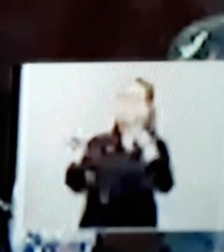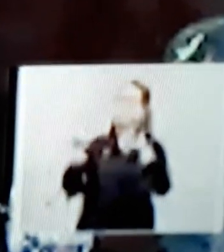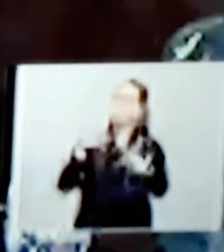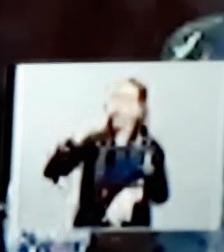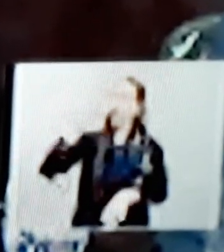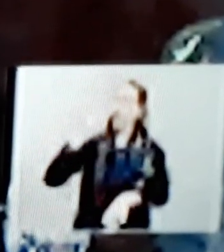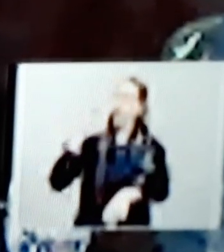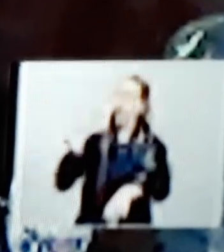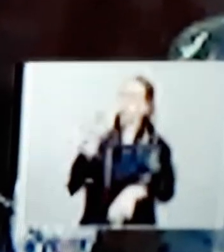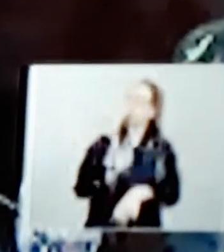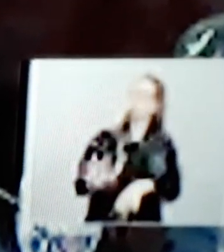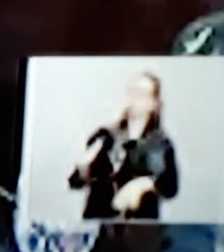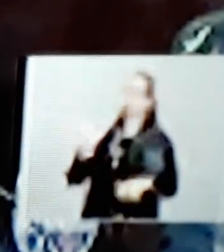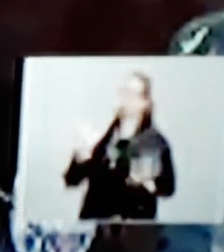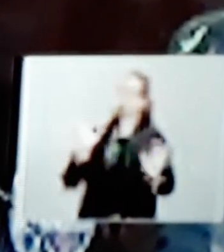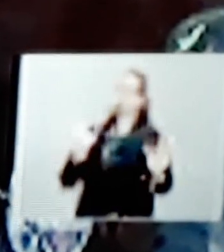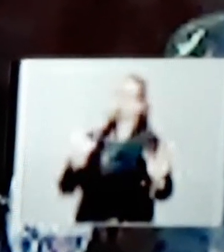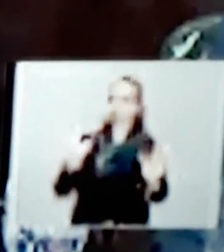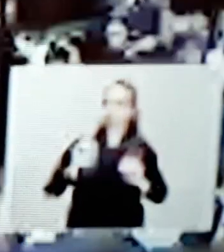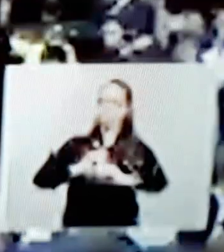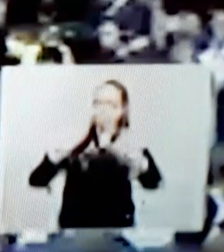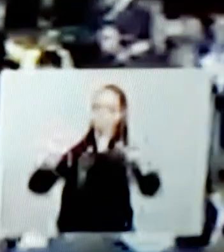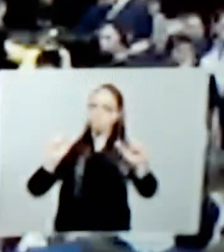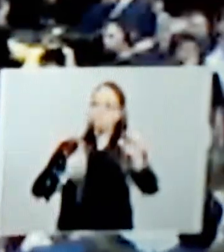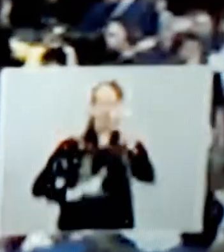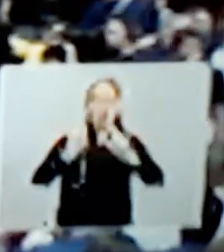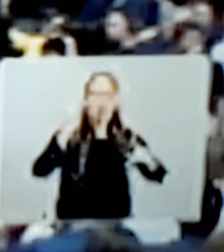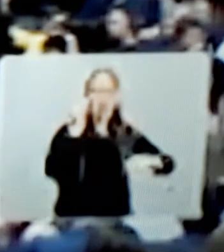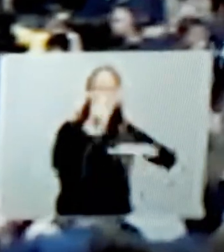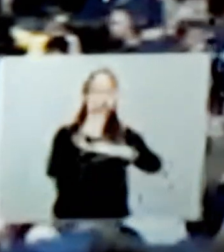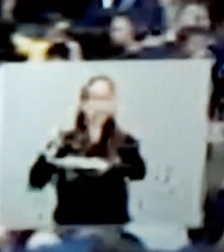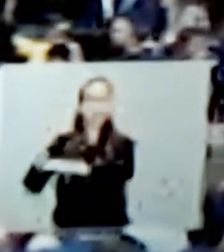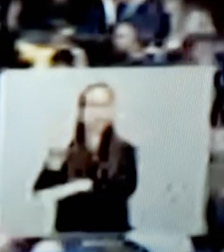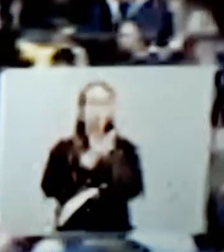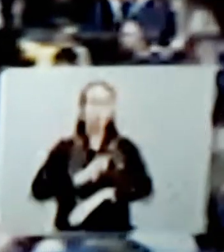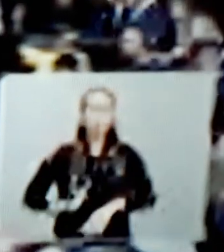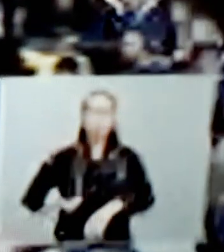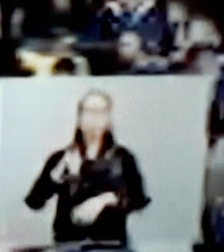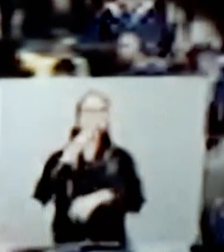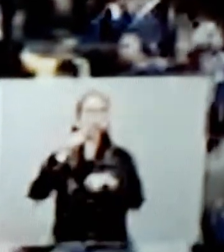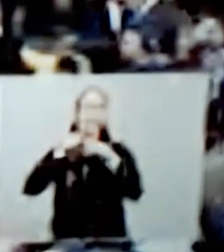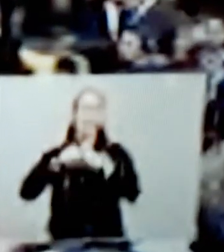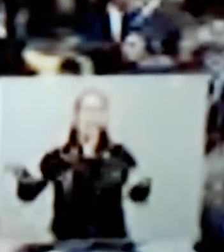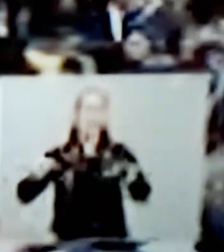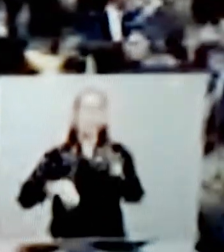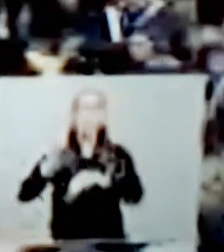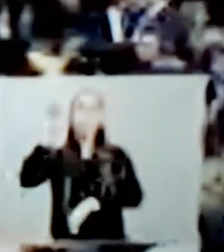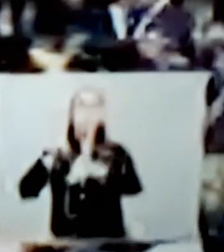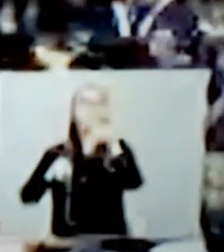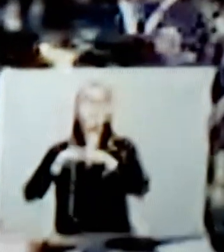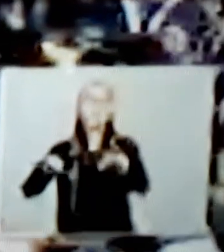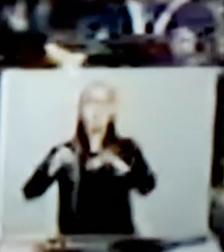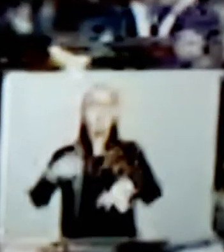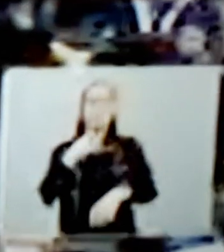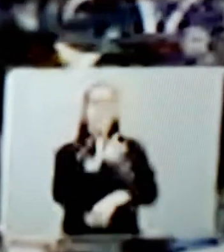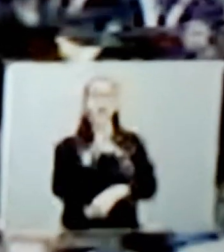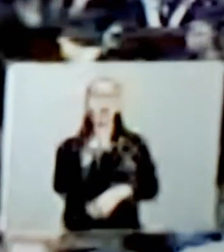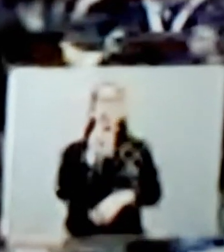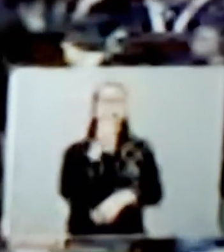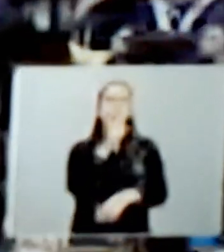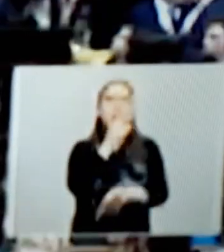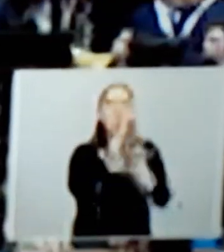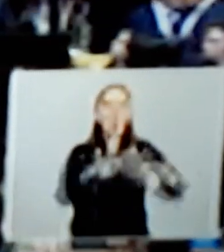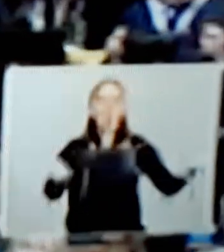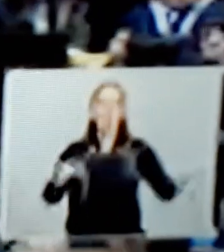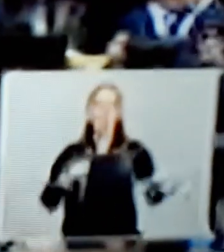inquietantes. Algunos dirigentes y su caja de resonancia en redes sociales negaron los 30.000